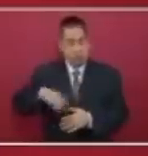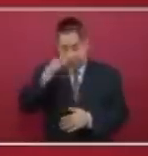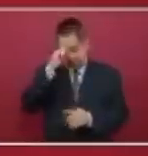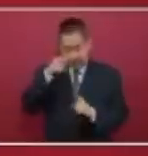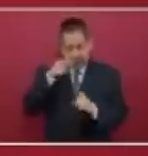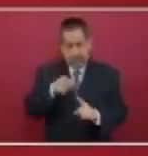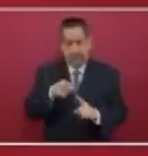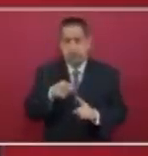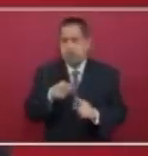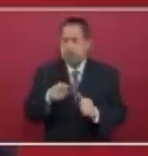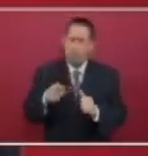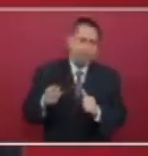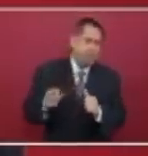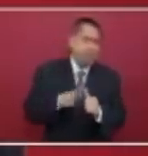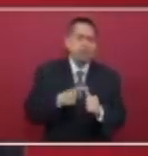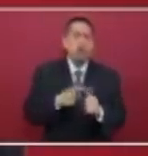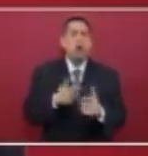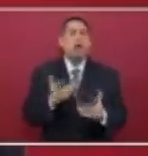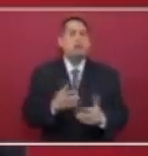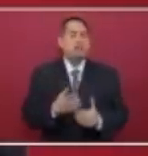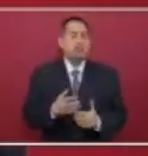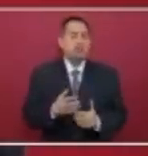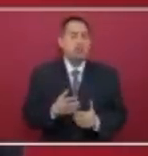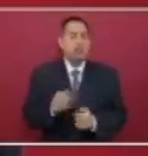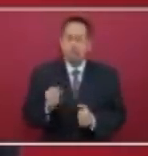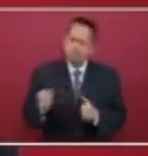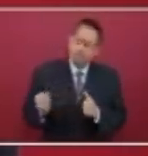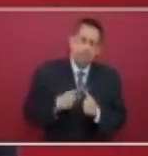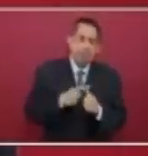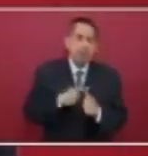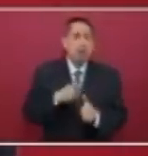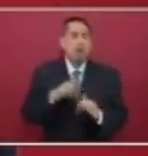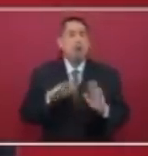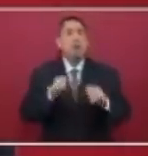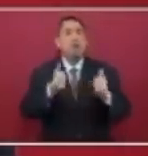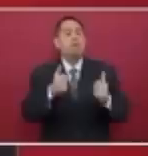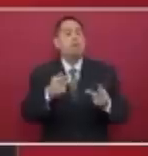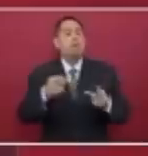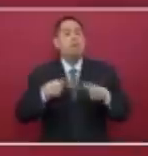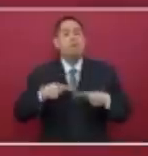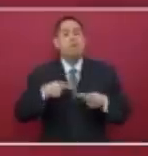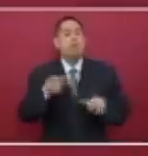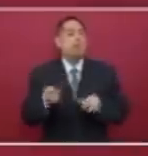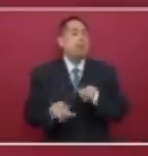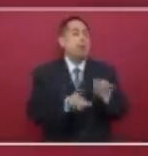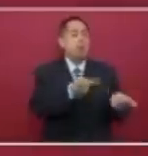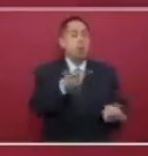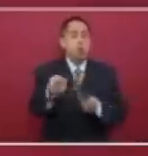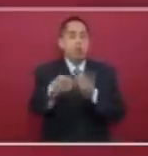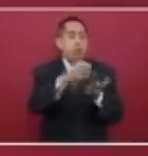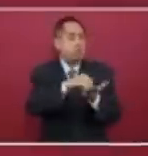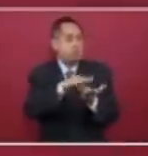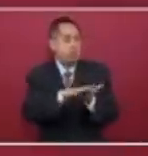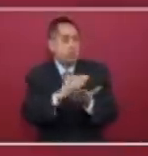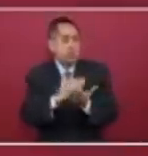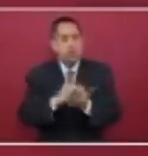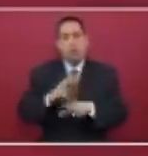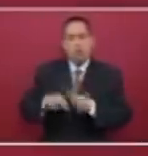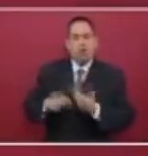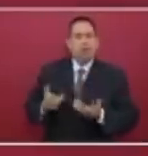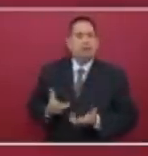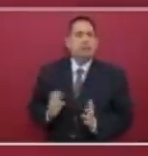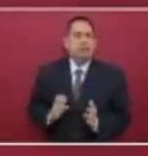hacer nada sin consultar a los ciudadanos al final